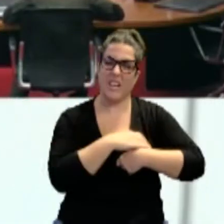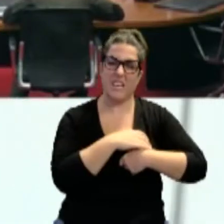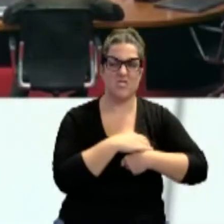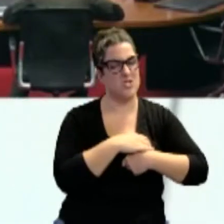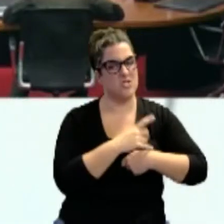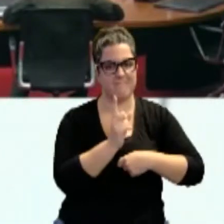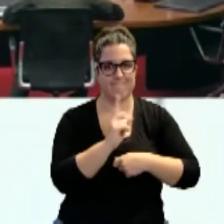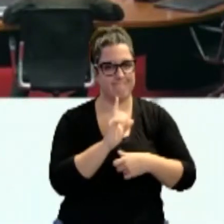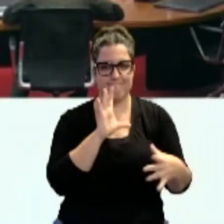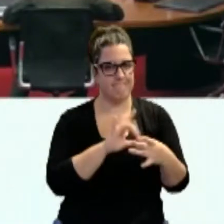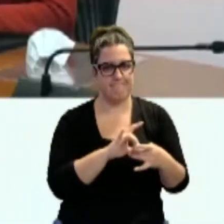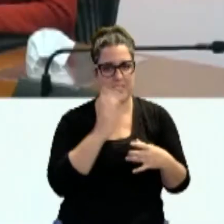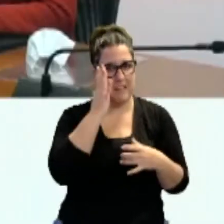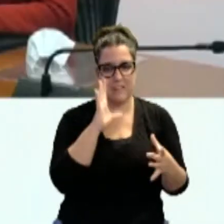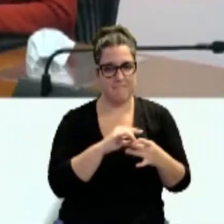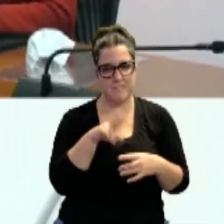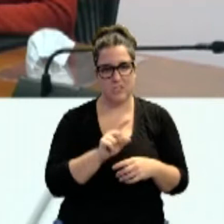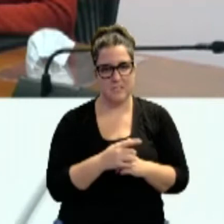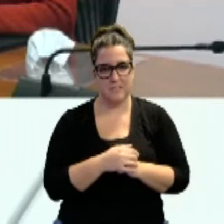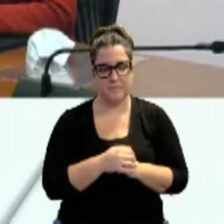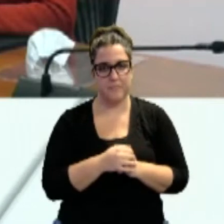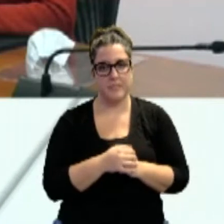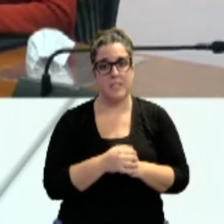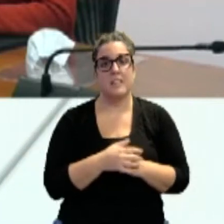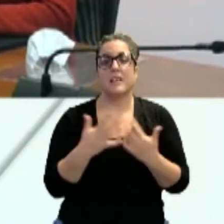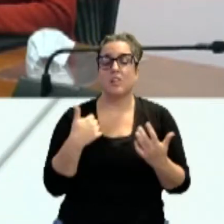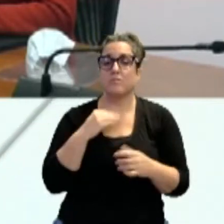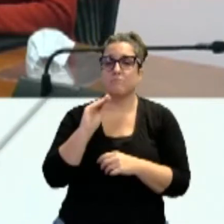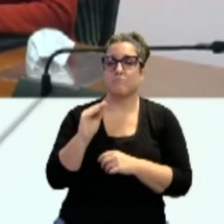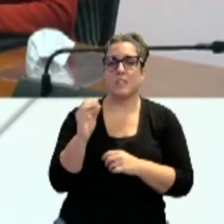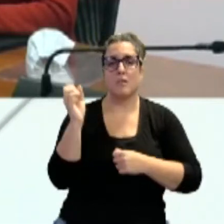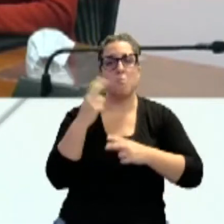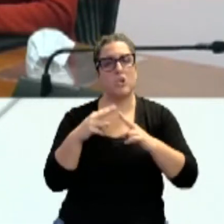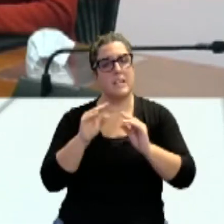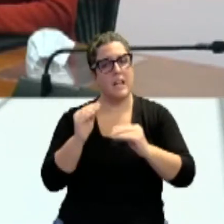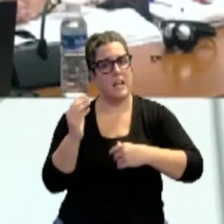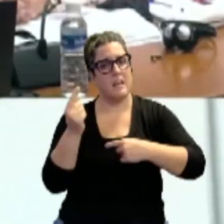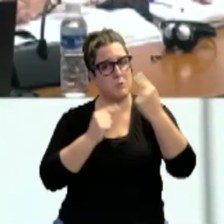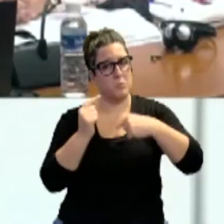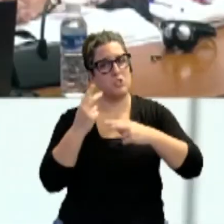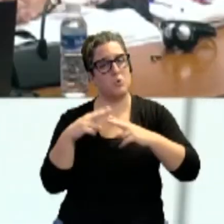y un no a los ingresos. ¿Dan, por tanto, un suspenso a esa política de ingresos?